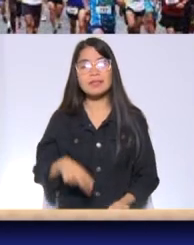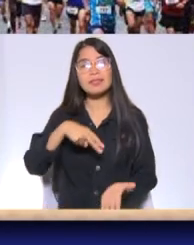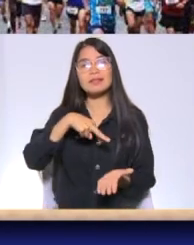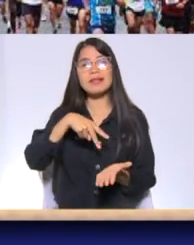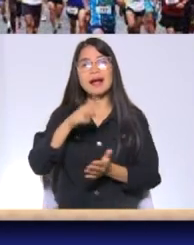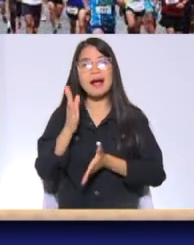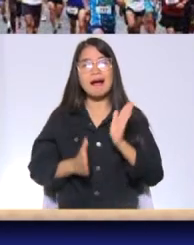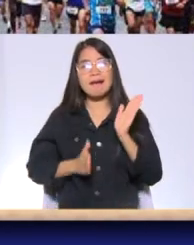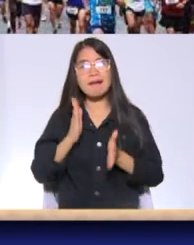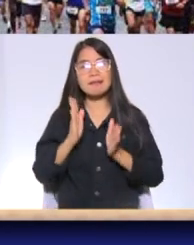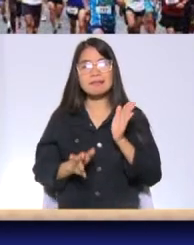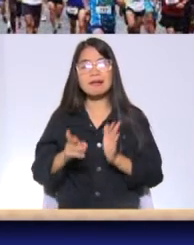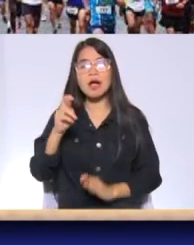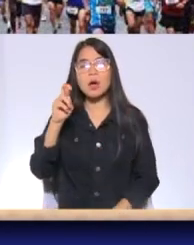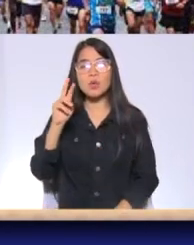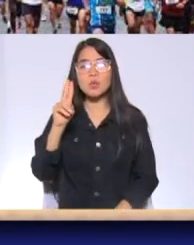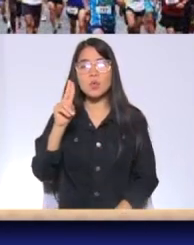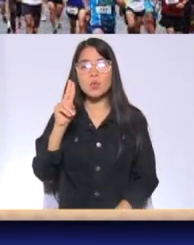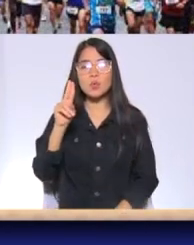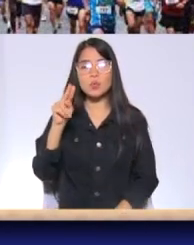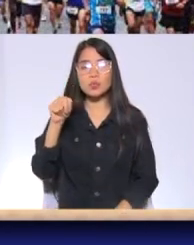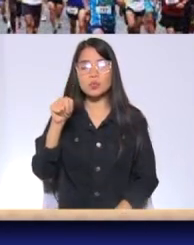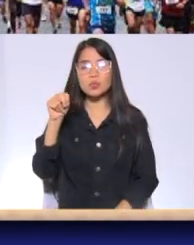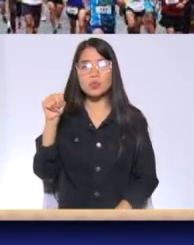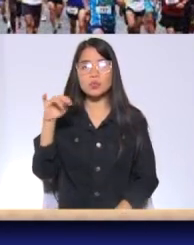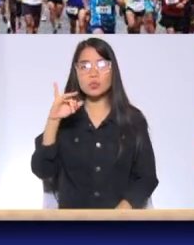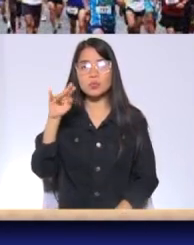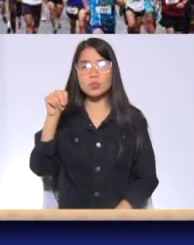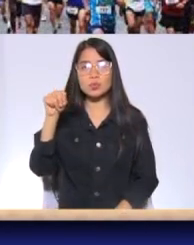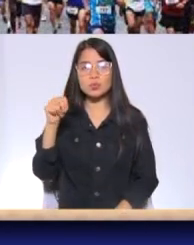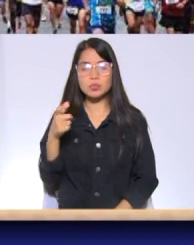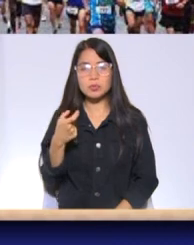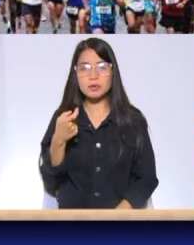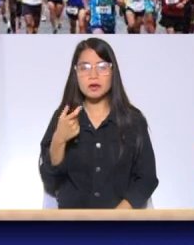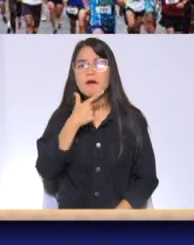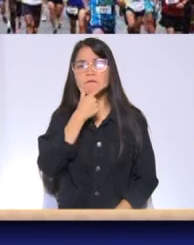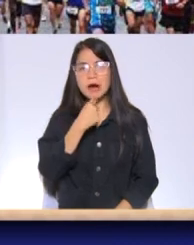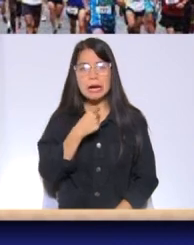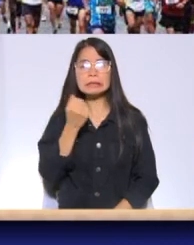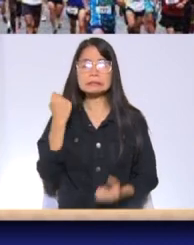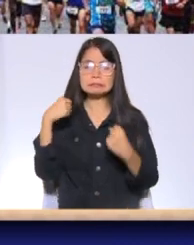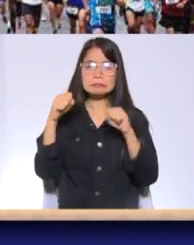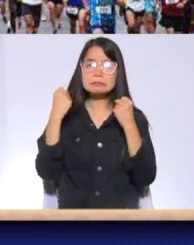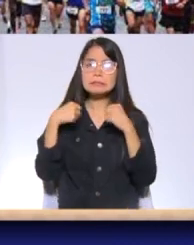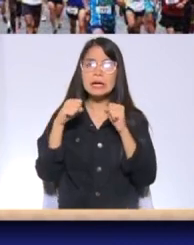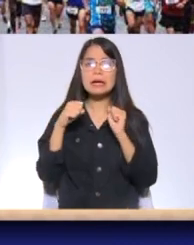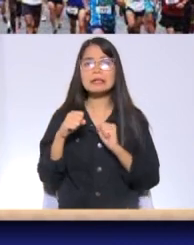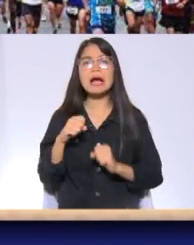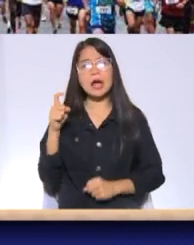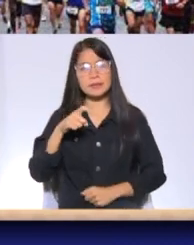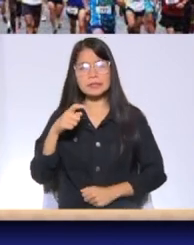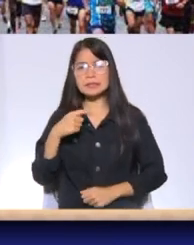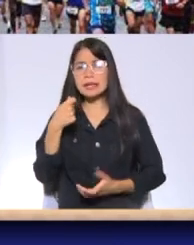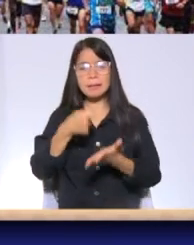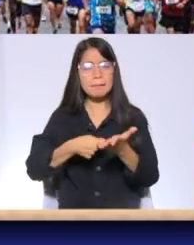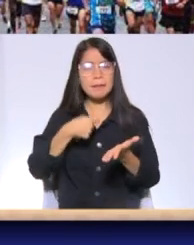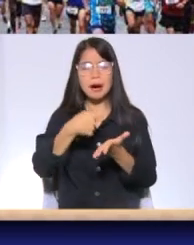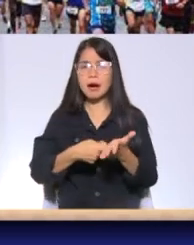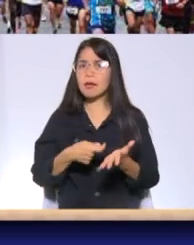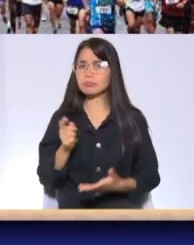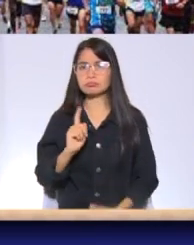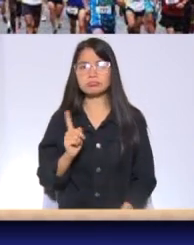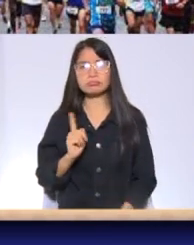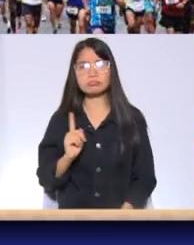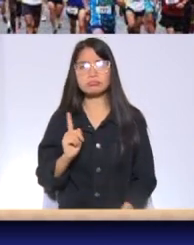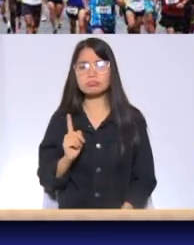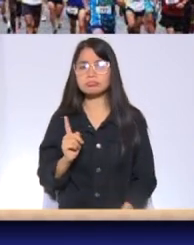país y que son tan fáciles de practicar, entre comillas. El rugby es una actividad que no requiere grandes inversiones económicas. En su nivel más básico,